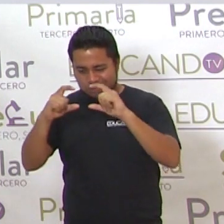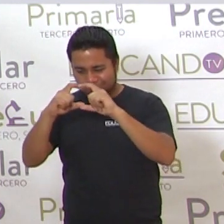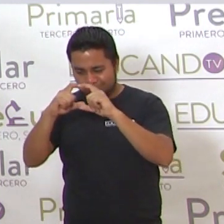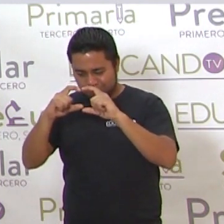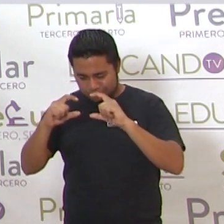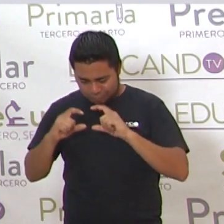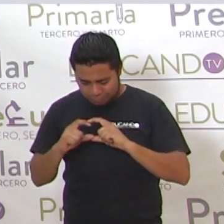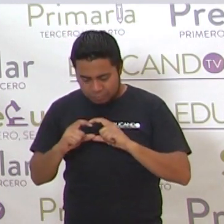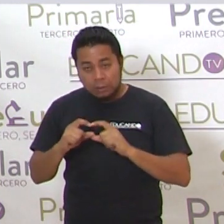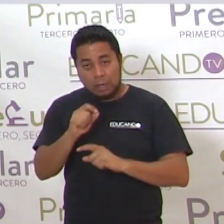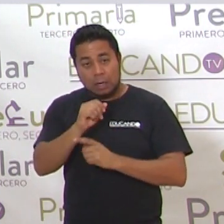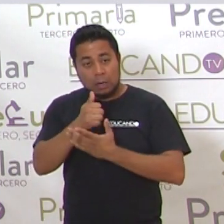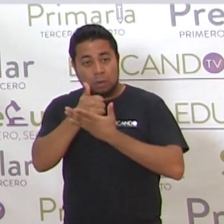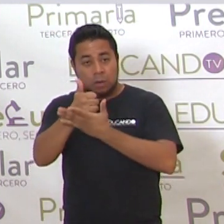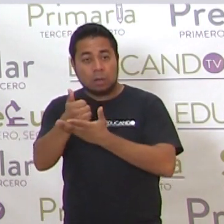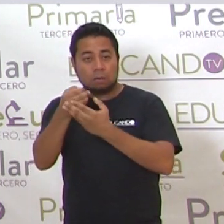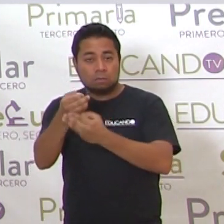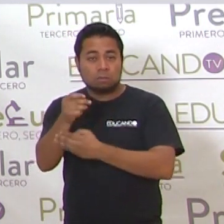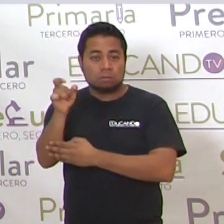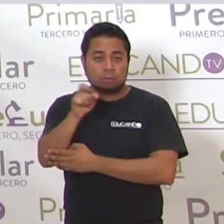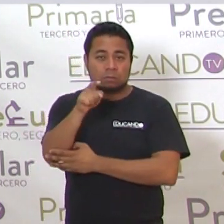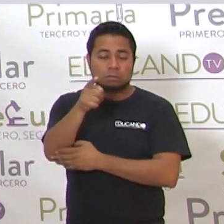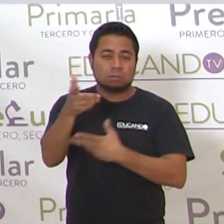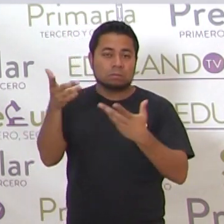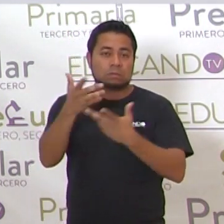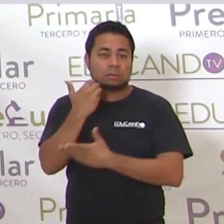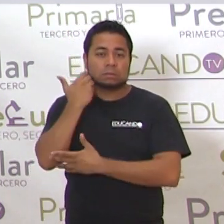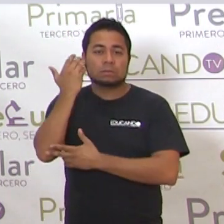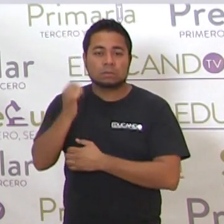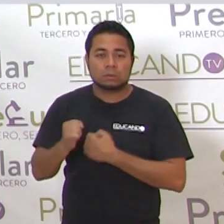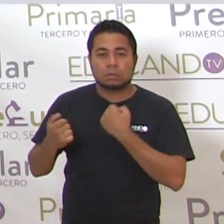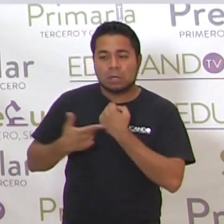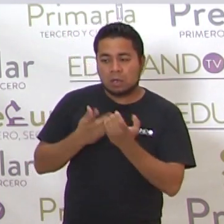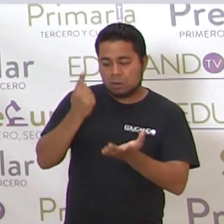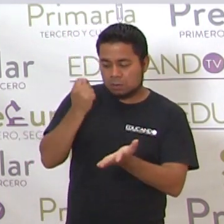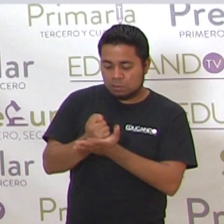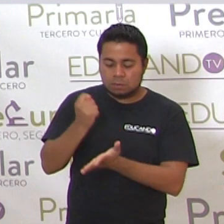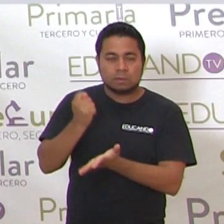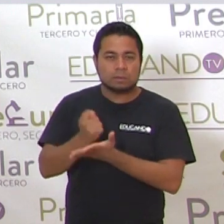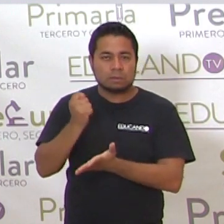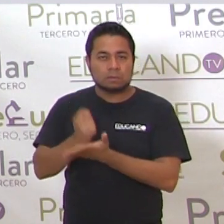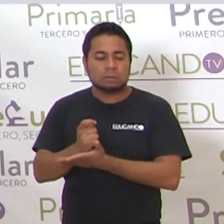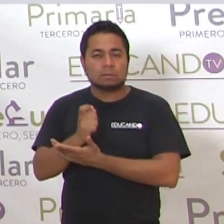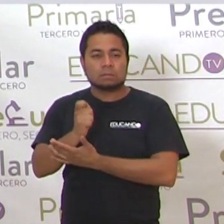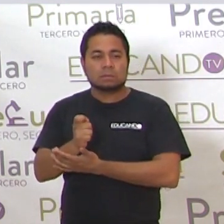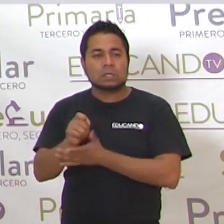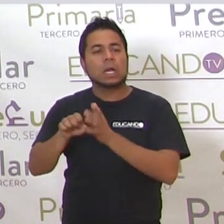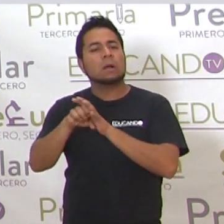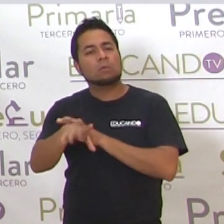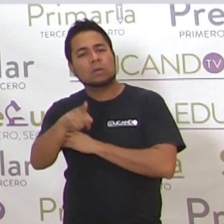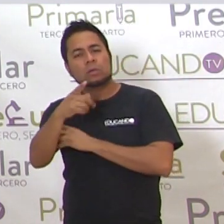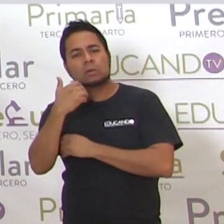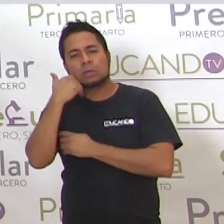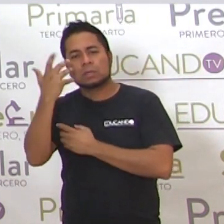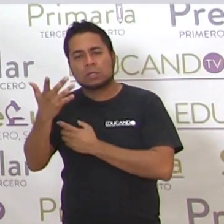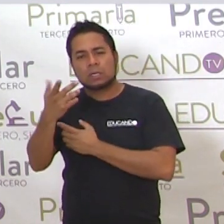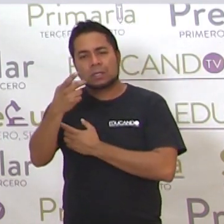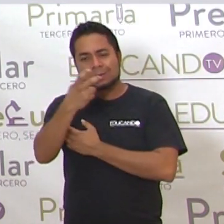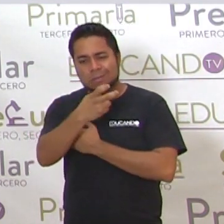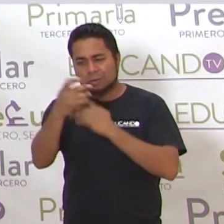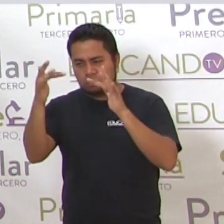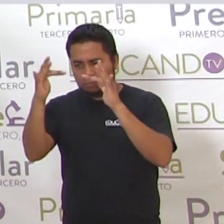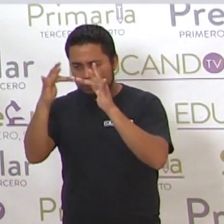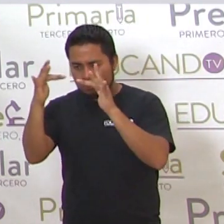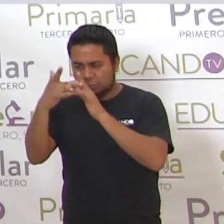mucho cuando tú quieras hacer alguna tarea bien cuando quieras insertar un hipervínculo